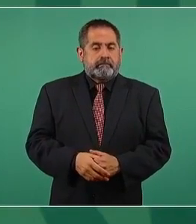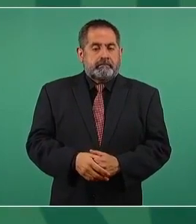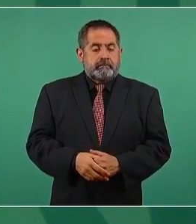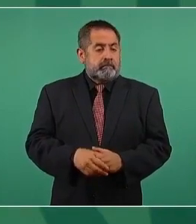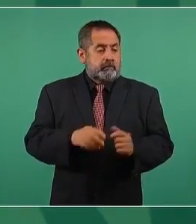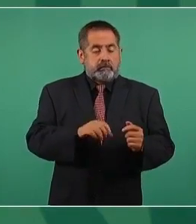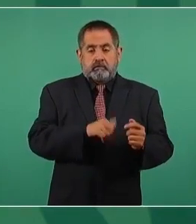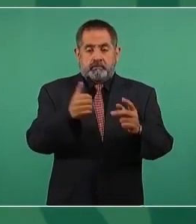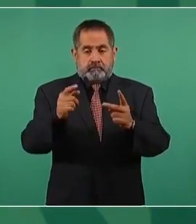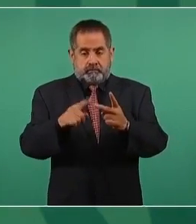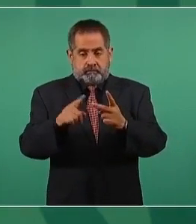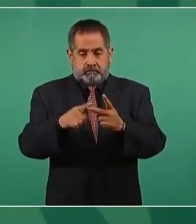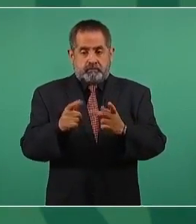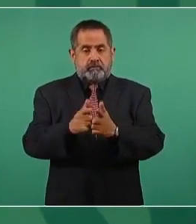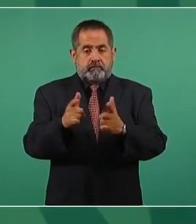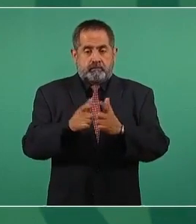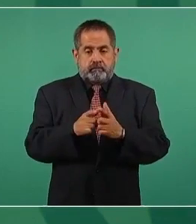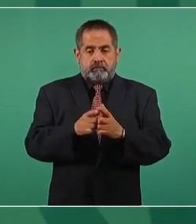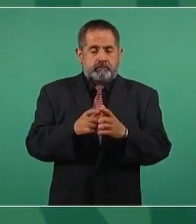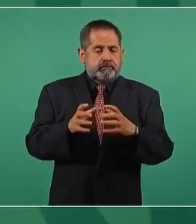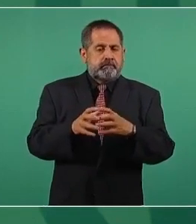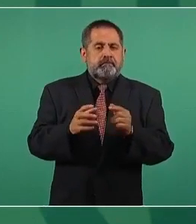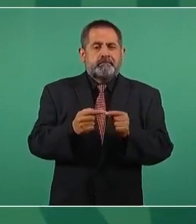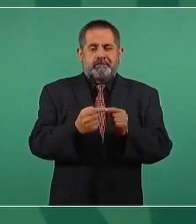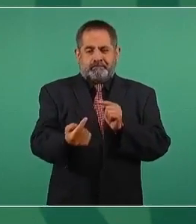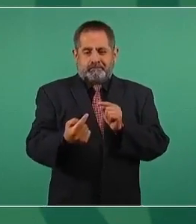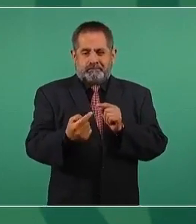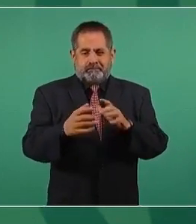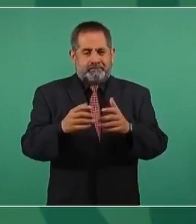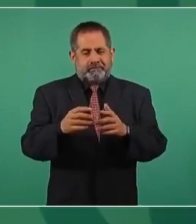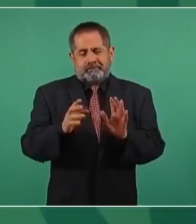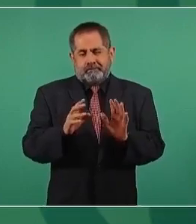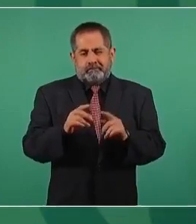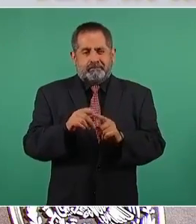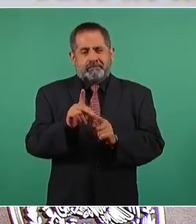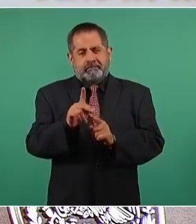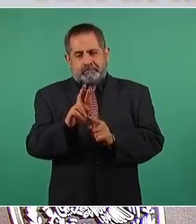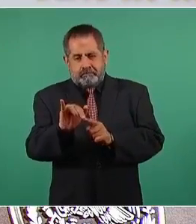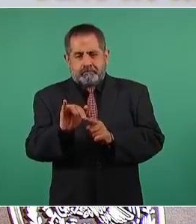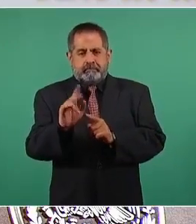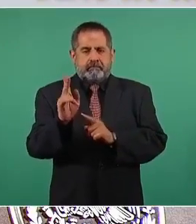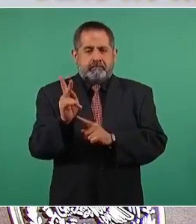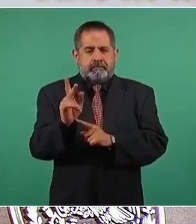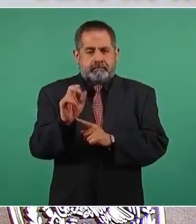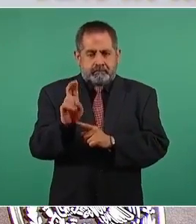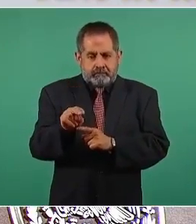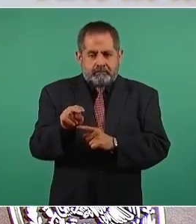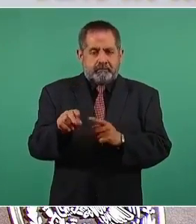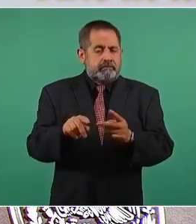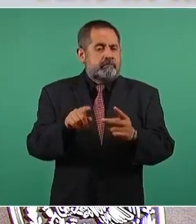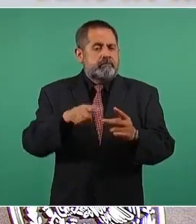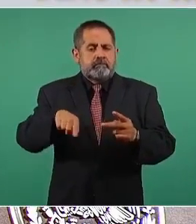La alianza opositora del PRI, del PAN,